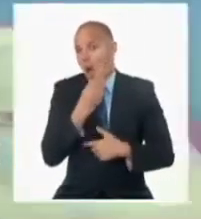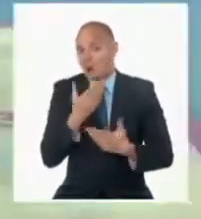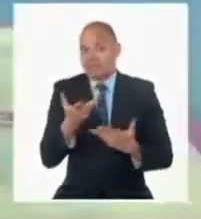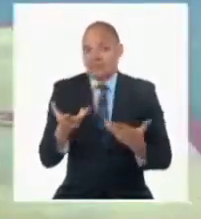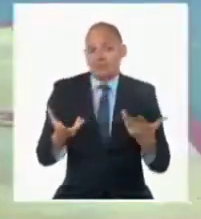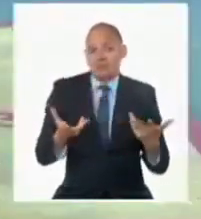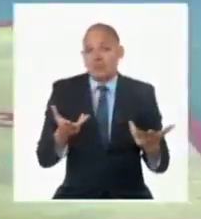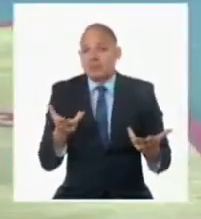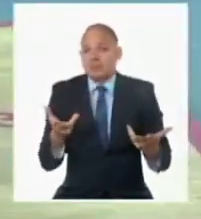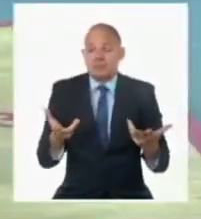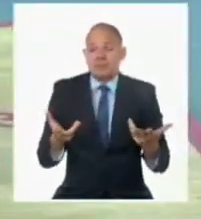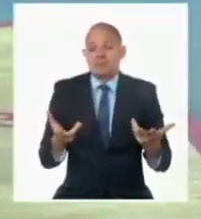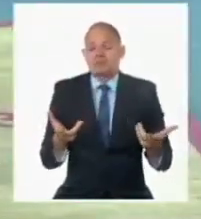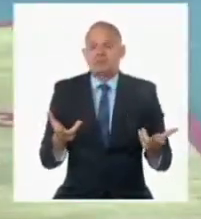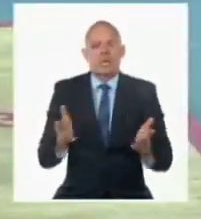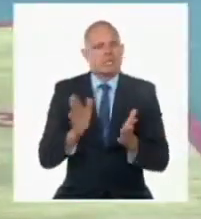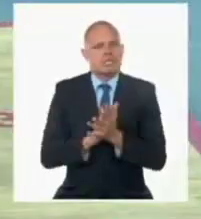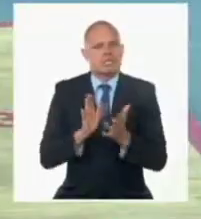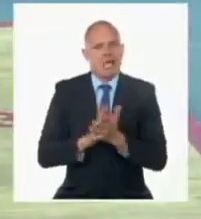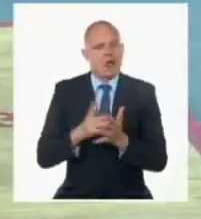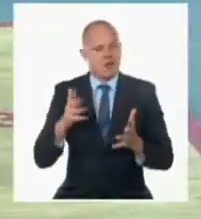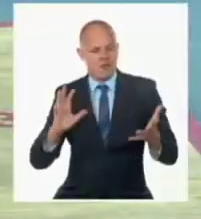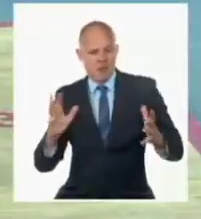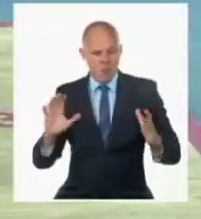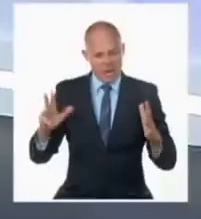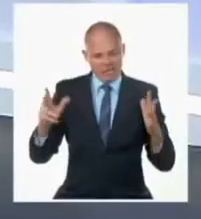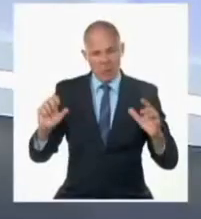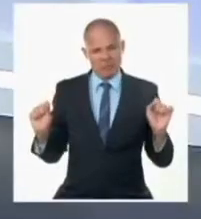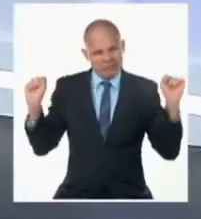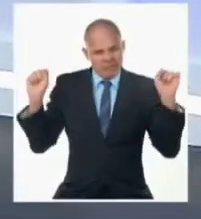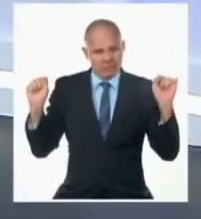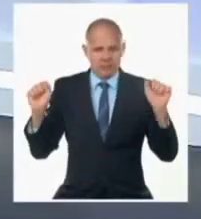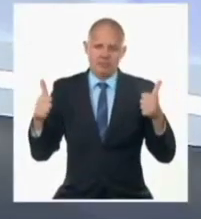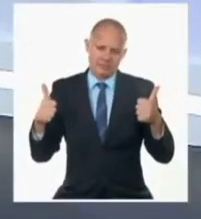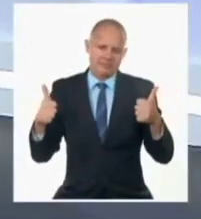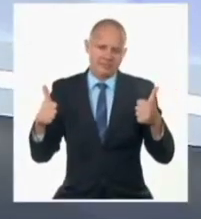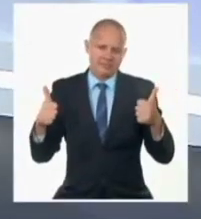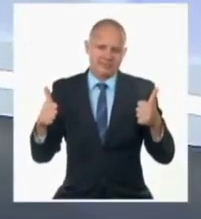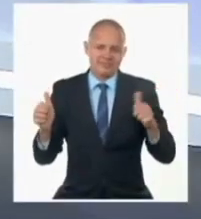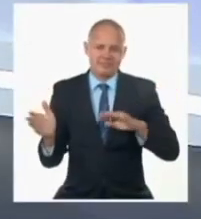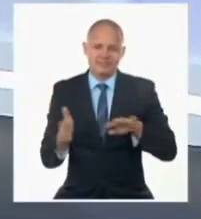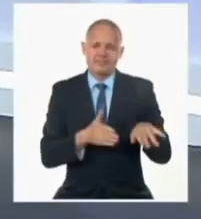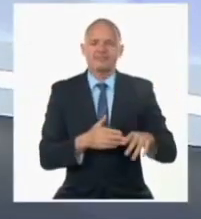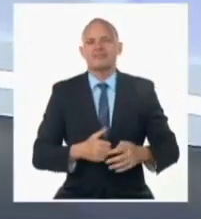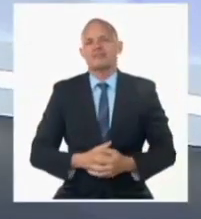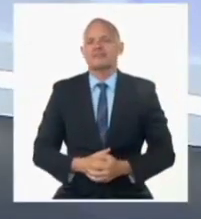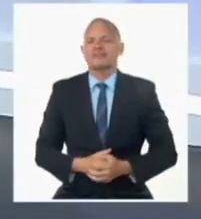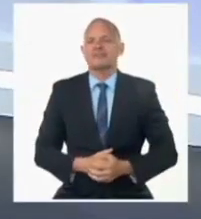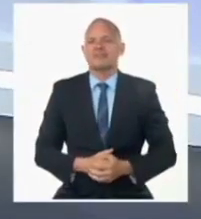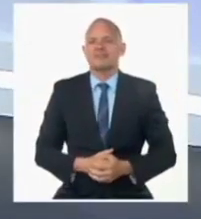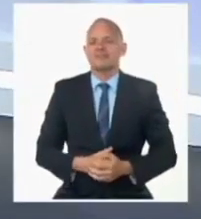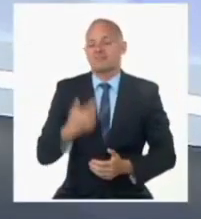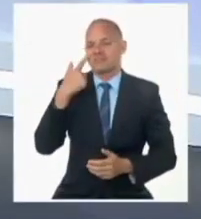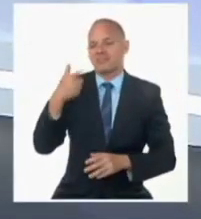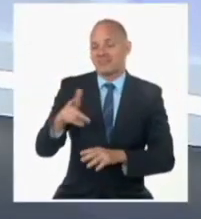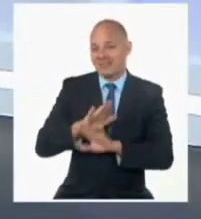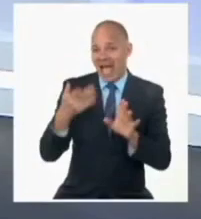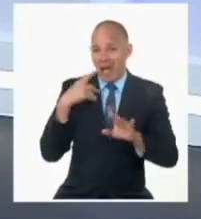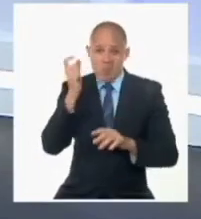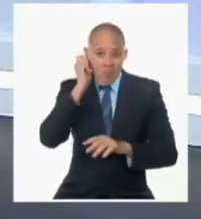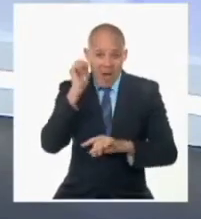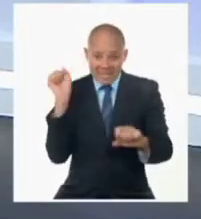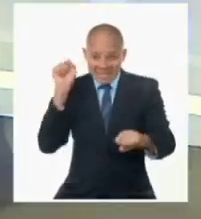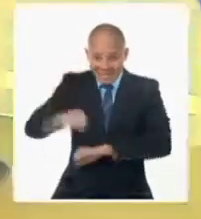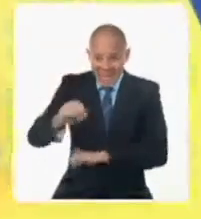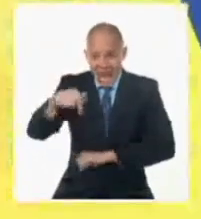él. Y nada, luché mi medalla ahí. Bueno, y como les decía, ya Idalis Ortiz está discutiendo medalla